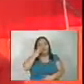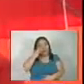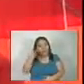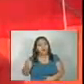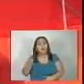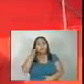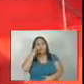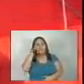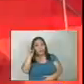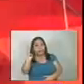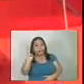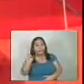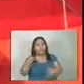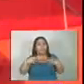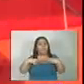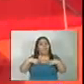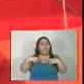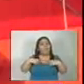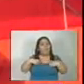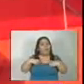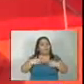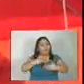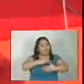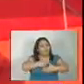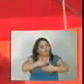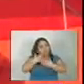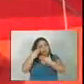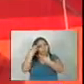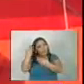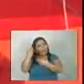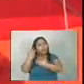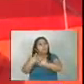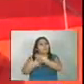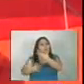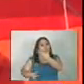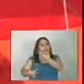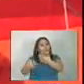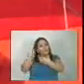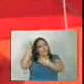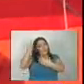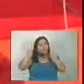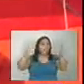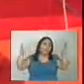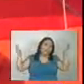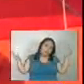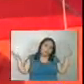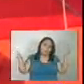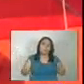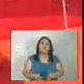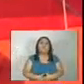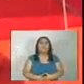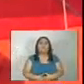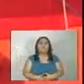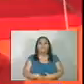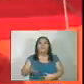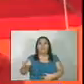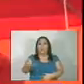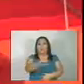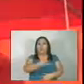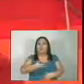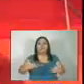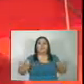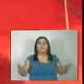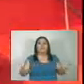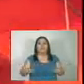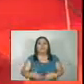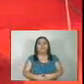grande es la ofrenda de la sangre por Cristo y esto es lo que ellos han hecho.